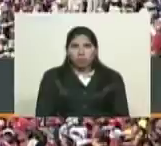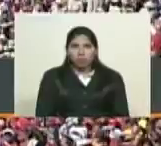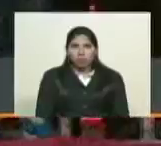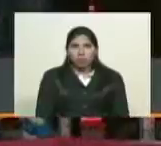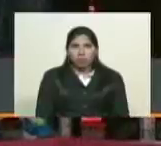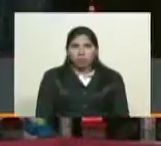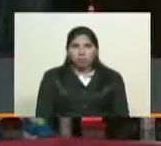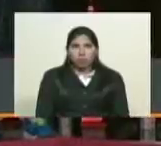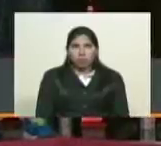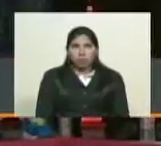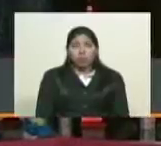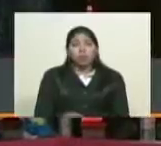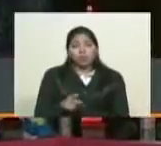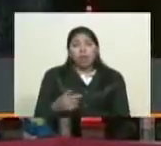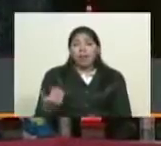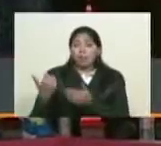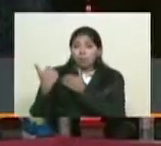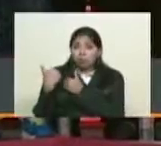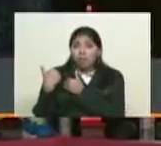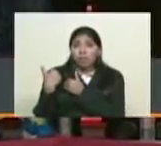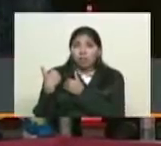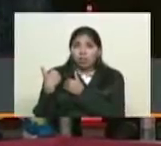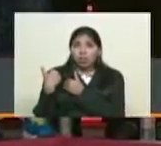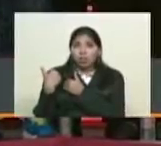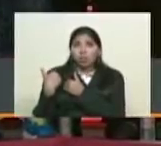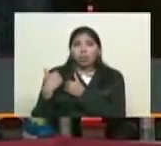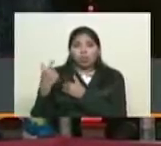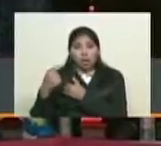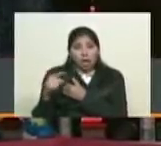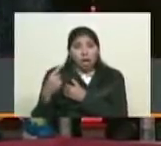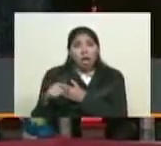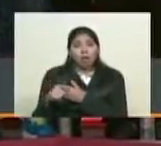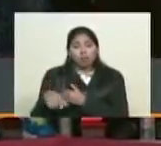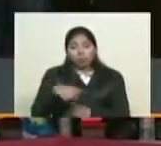grandes tareas que tenemos.